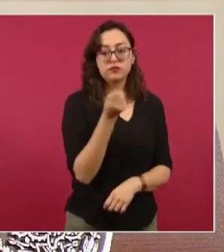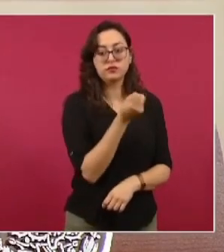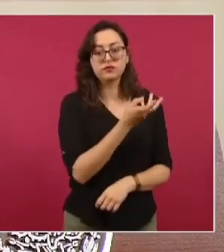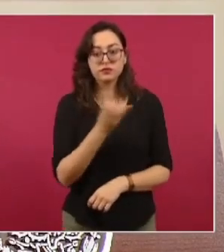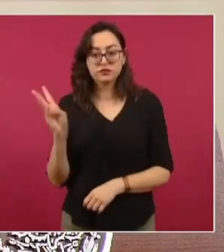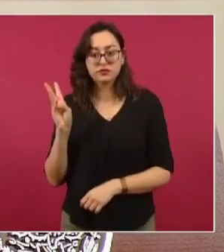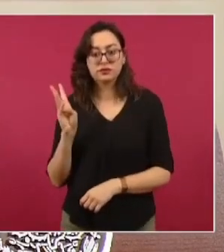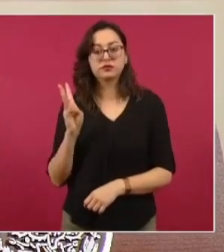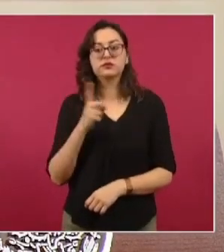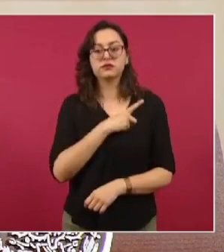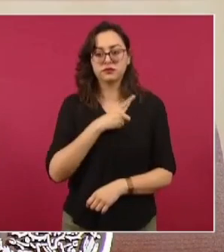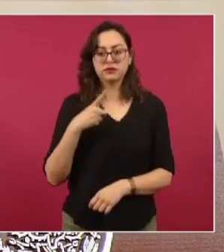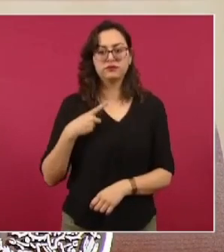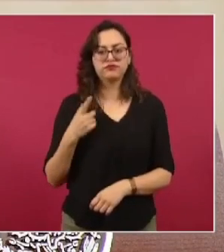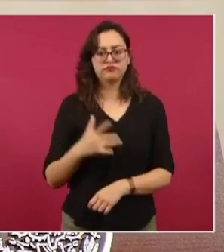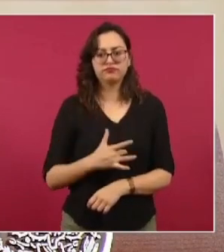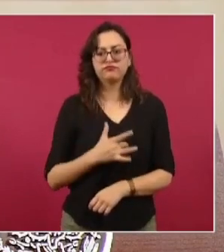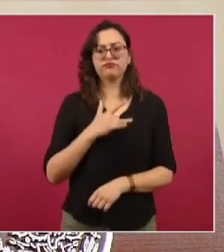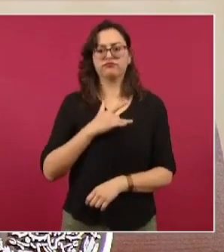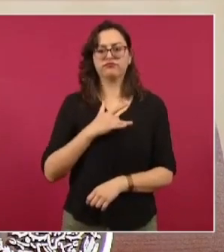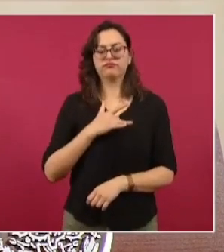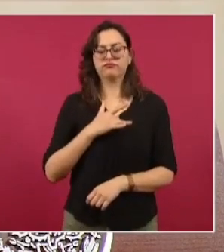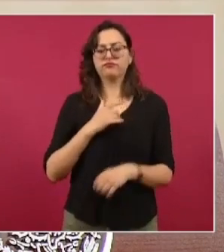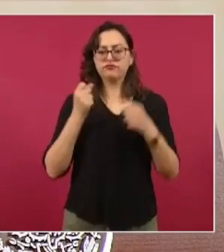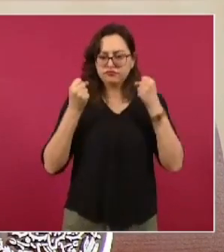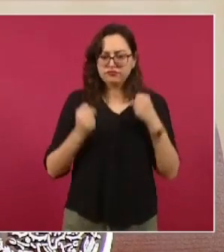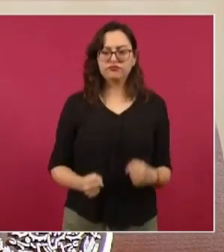la seguridad